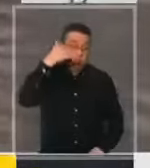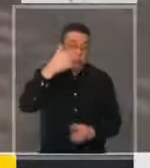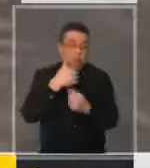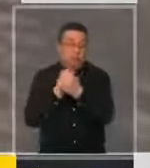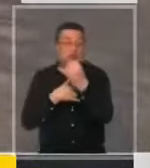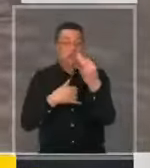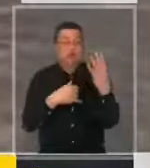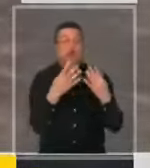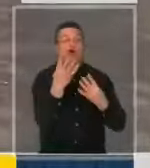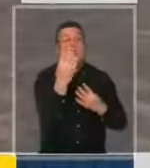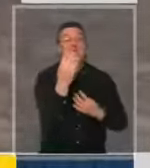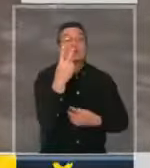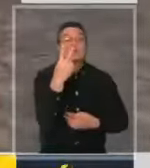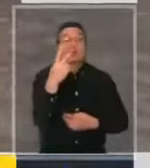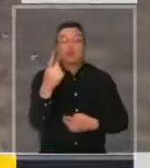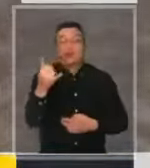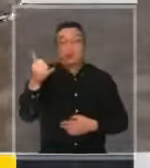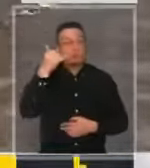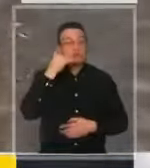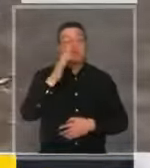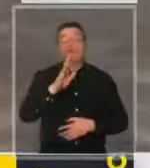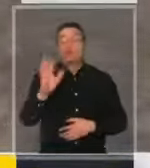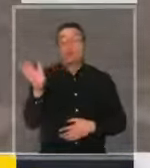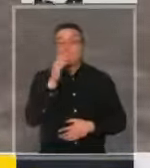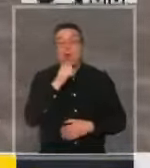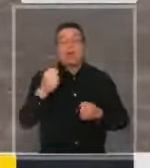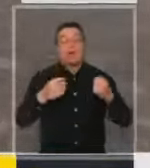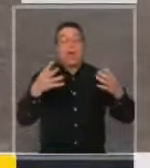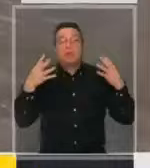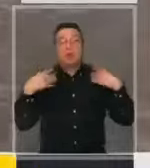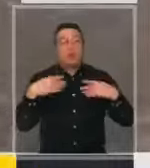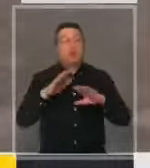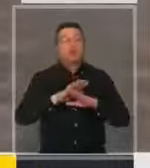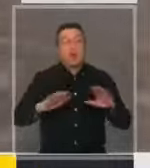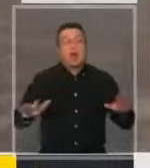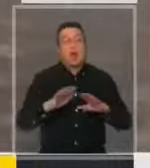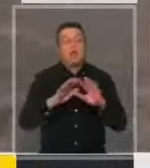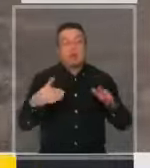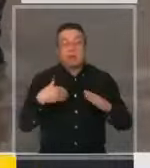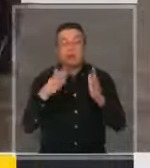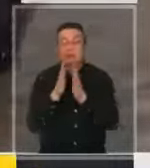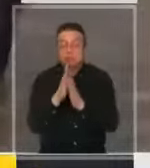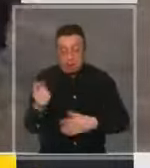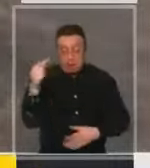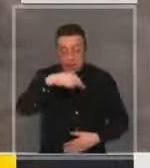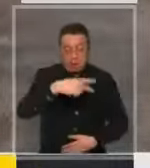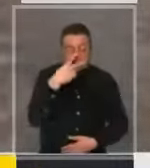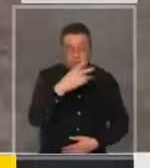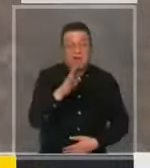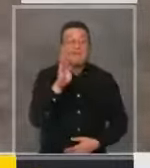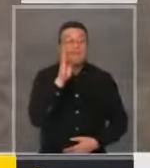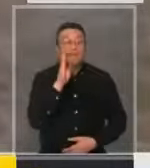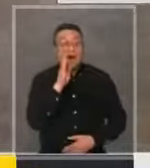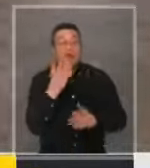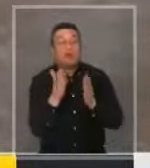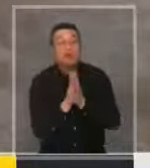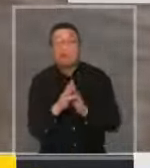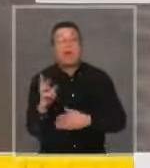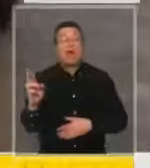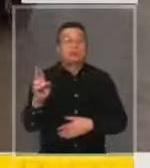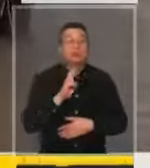lo que contestan: que no hay camiones, que no hay nada. También llamé para que vinieran a ver aquí el baño porque se estaba saliendo el agua. No hay